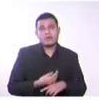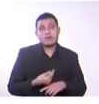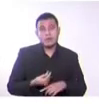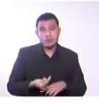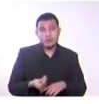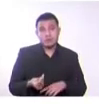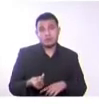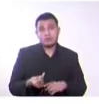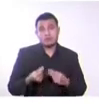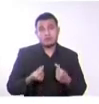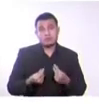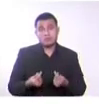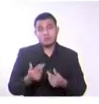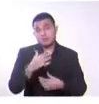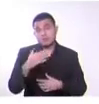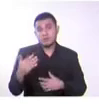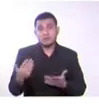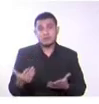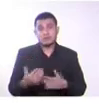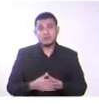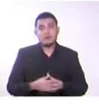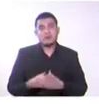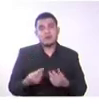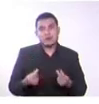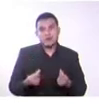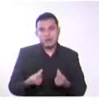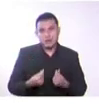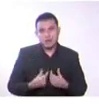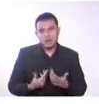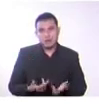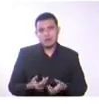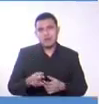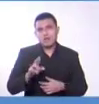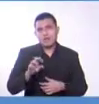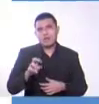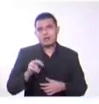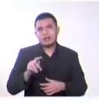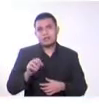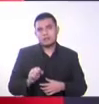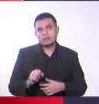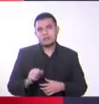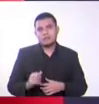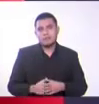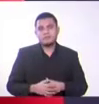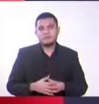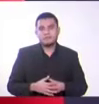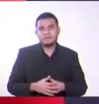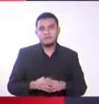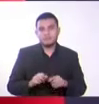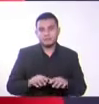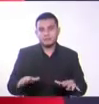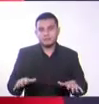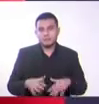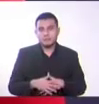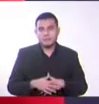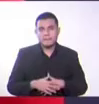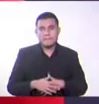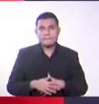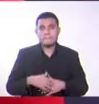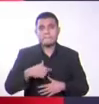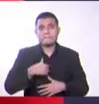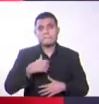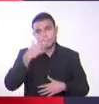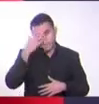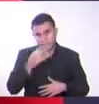país es regresivo. Regresivo. El de la renta es un ejemplo de progresivo que es distribuido. Pero creo que es